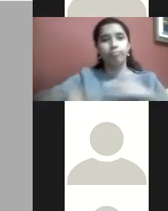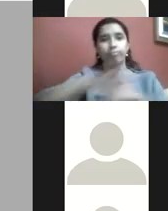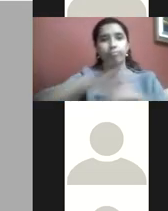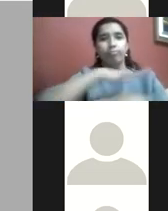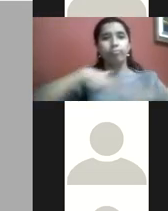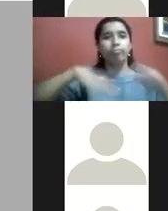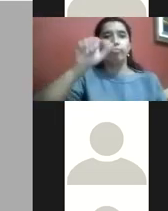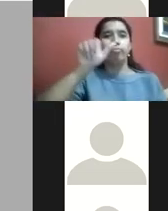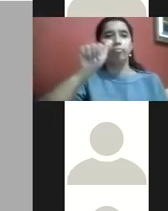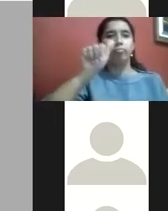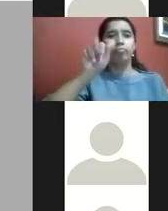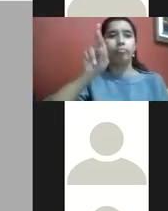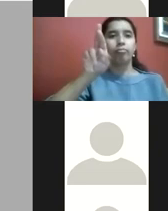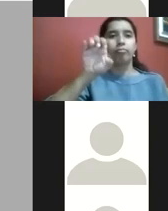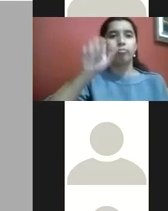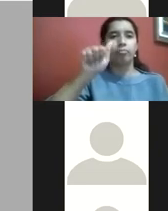y buscamos z.